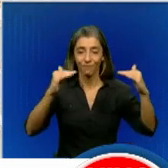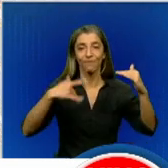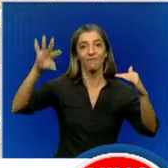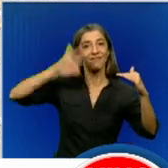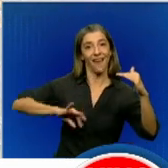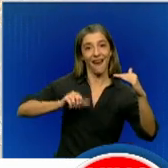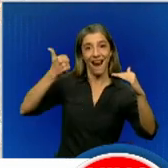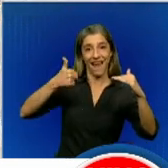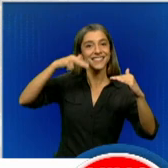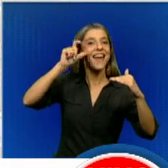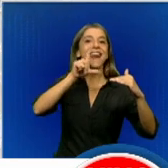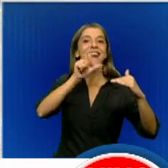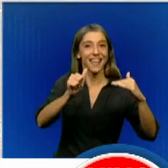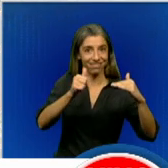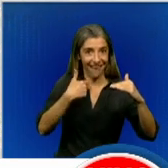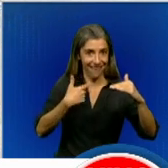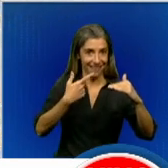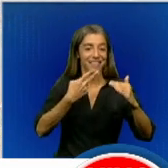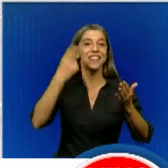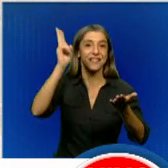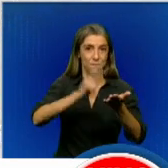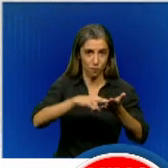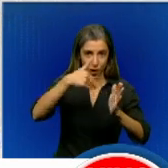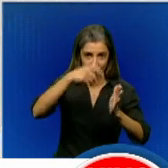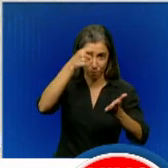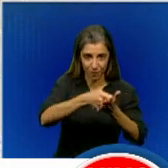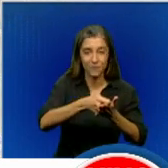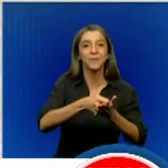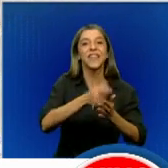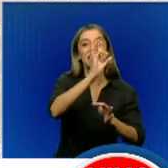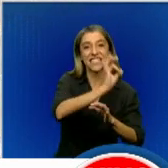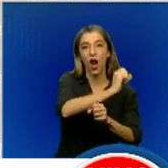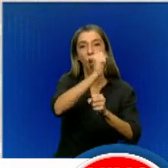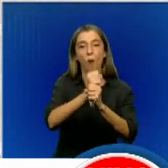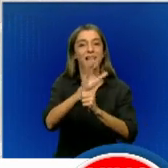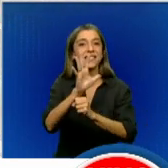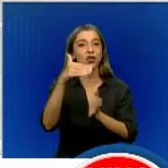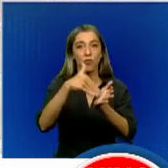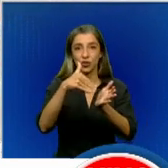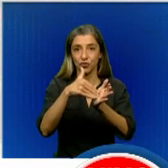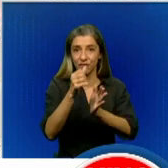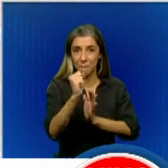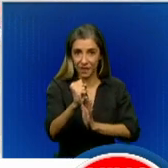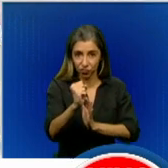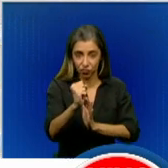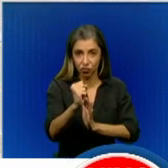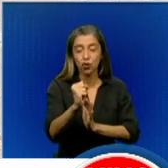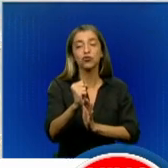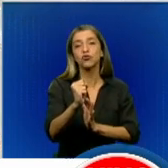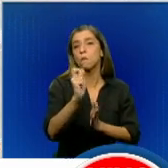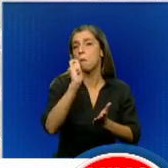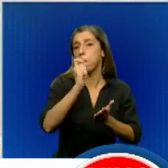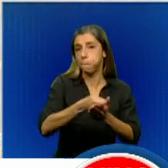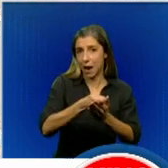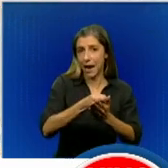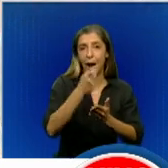acumulada entre 0 y 5 millones de pesos no paga más que el